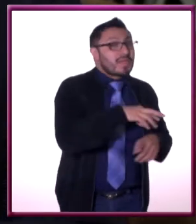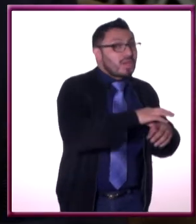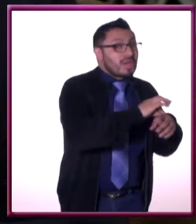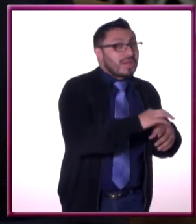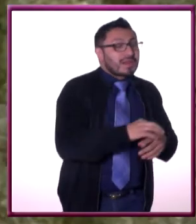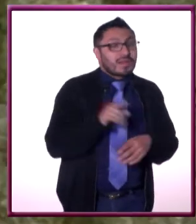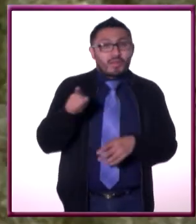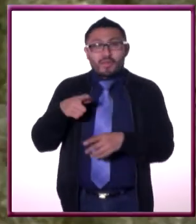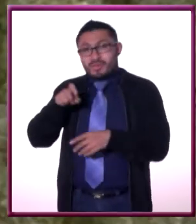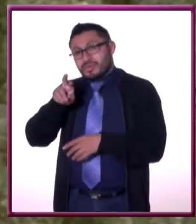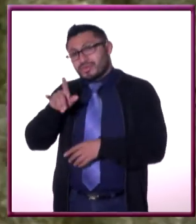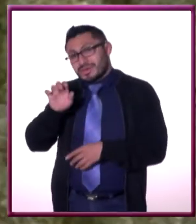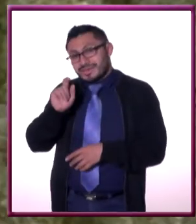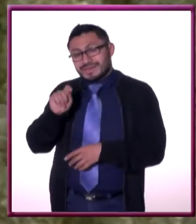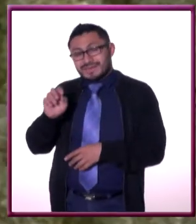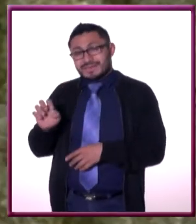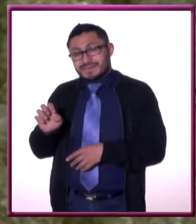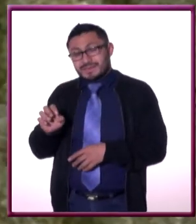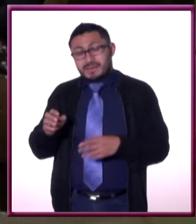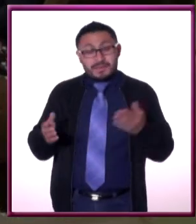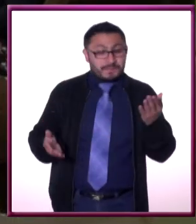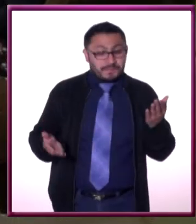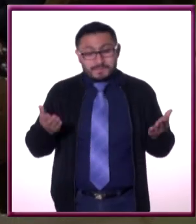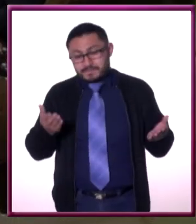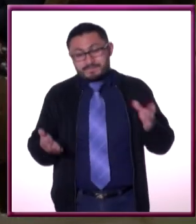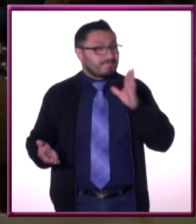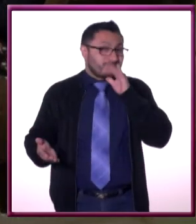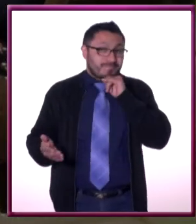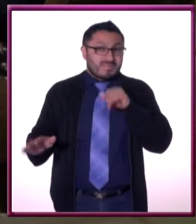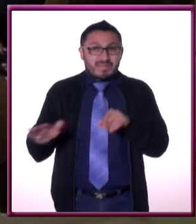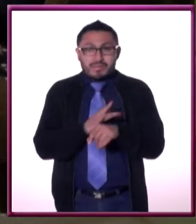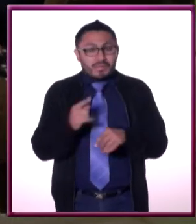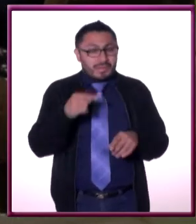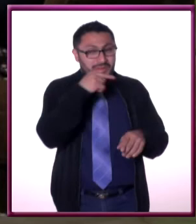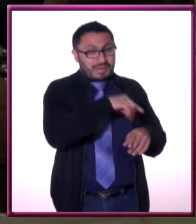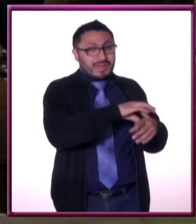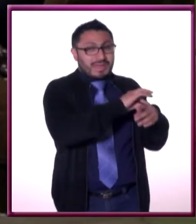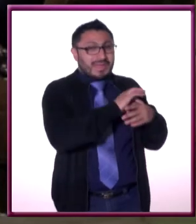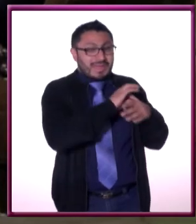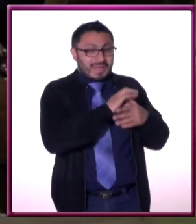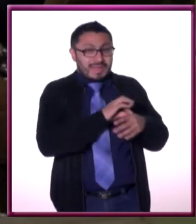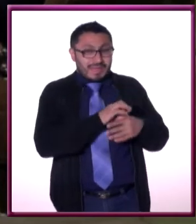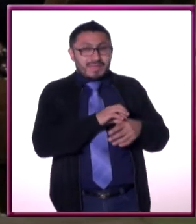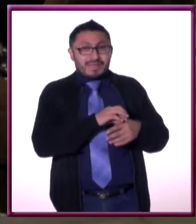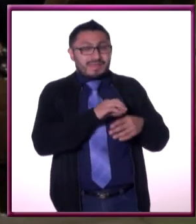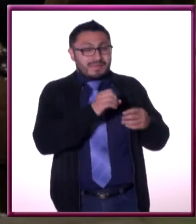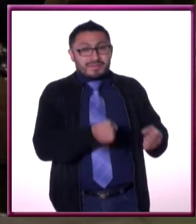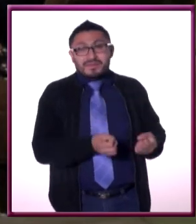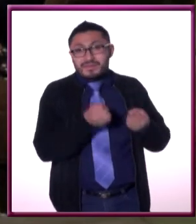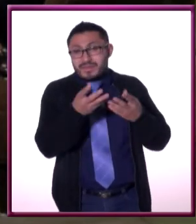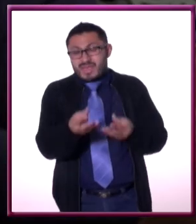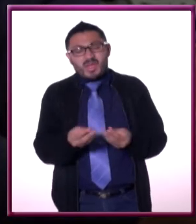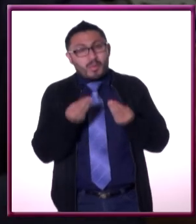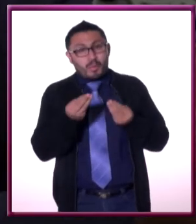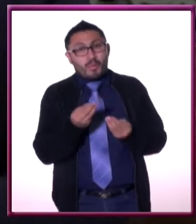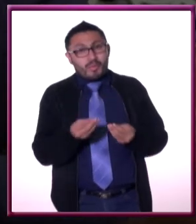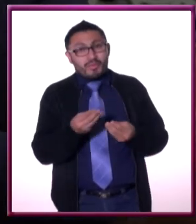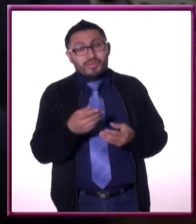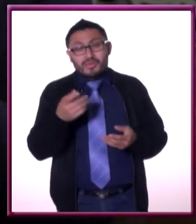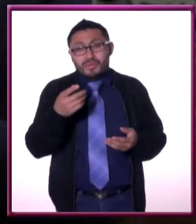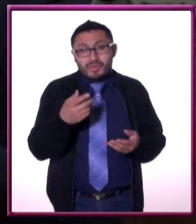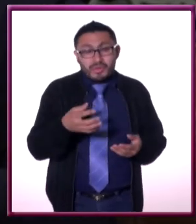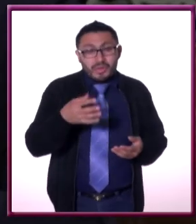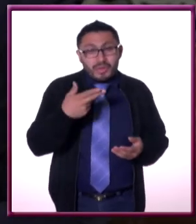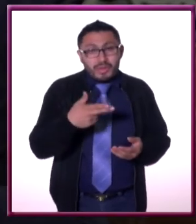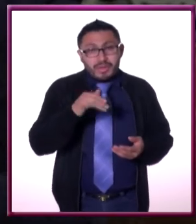carne o los quelites. No se pueden comparar, Claro, porque la carne te da ciertos lo que te tiene que dar la aportes carne, ¿sí? nutrimentales.